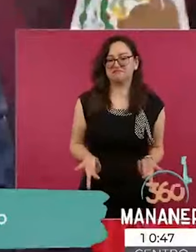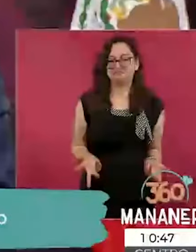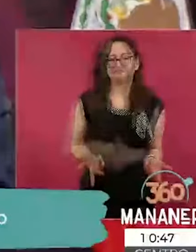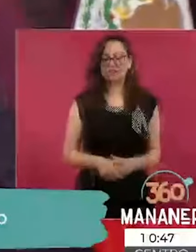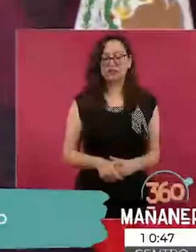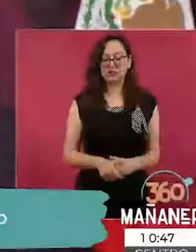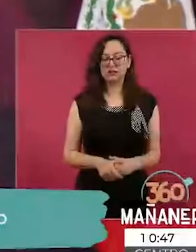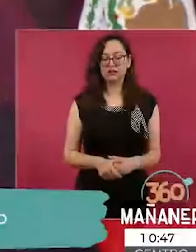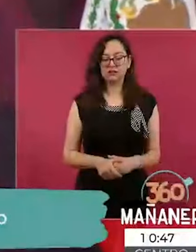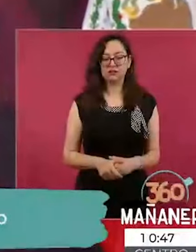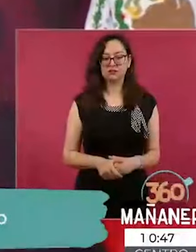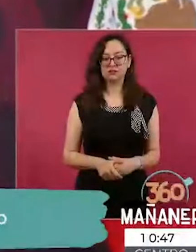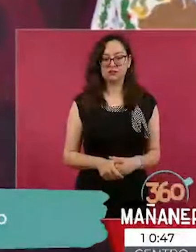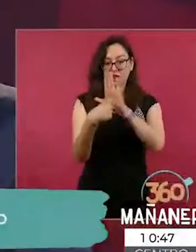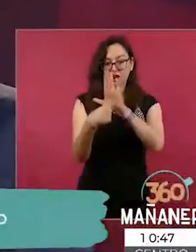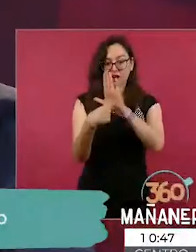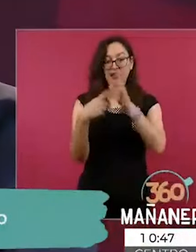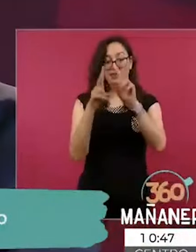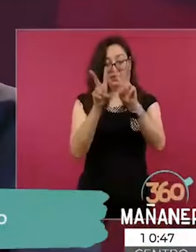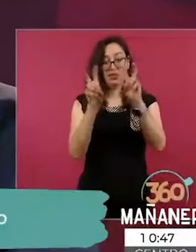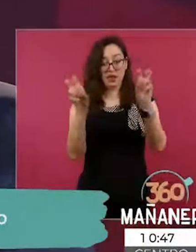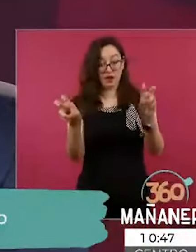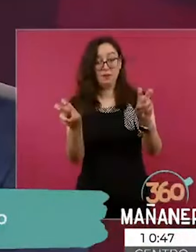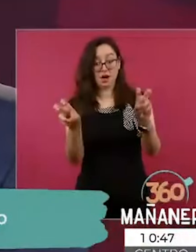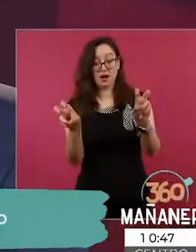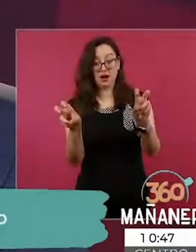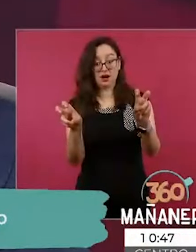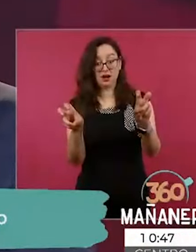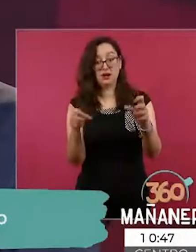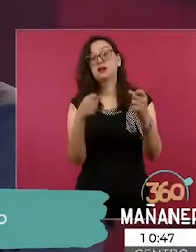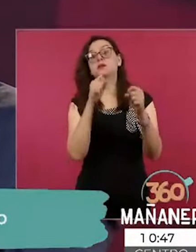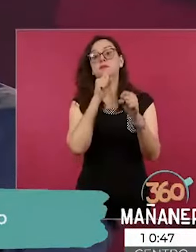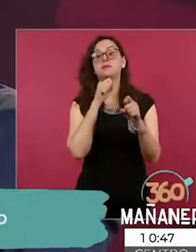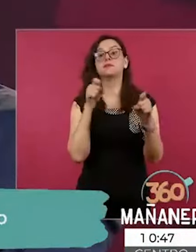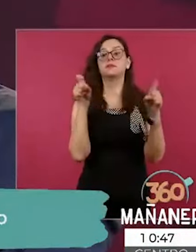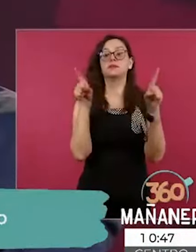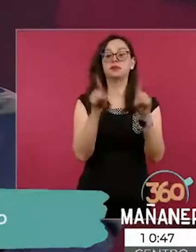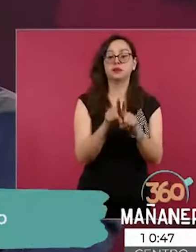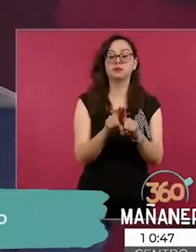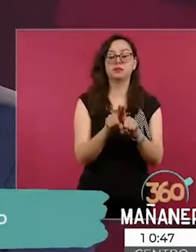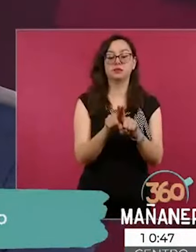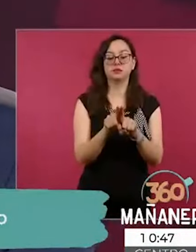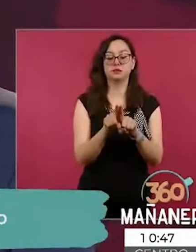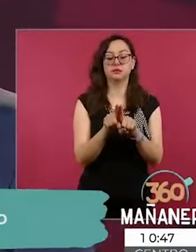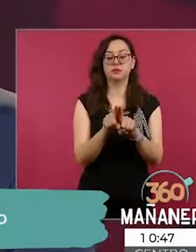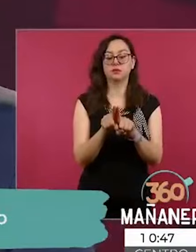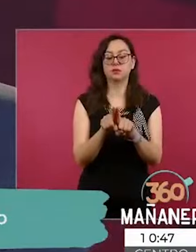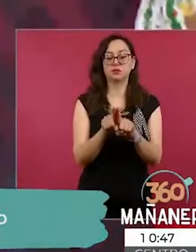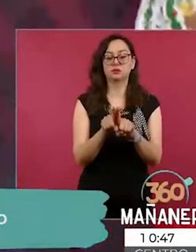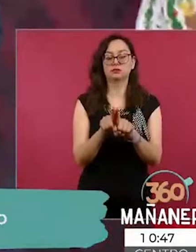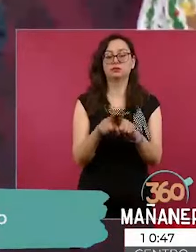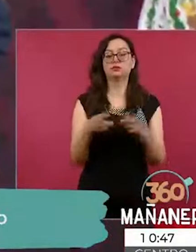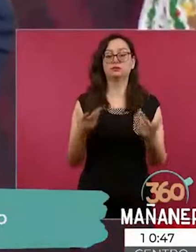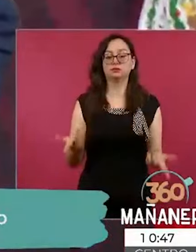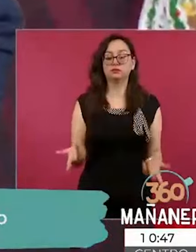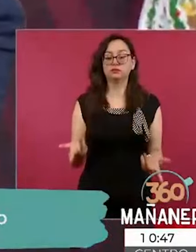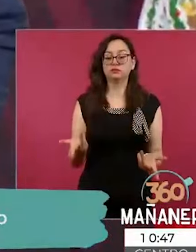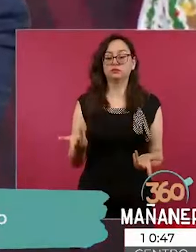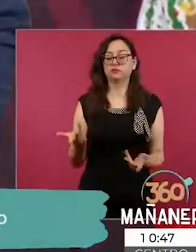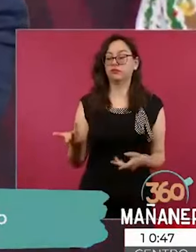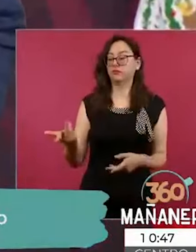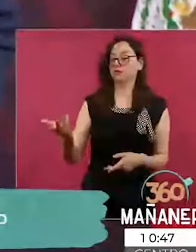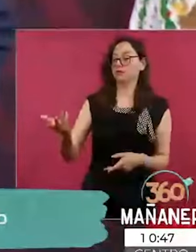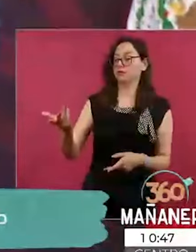de mucha peligrosidad el que dos ministros le hayan corregido la